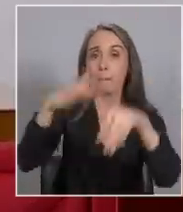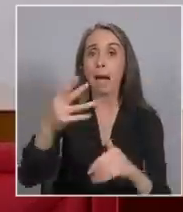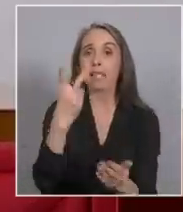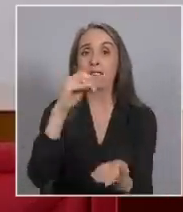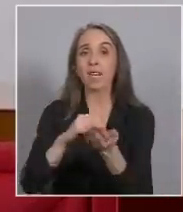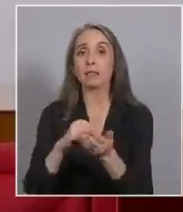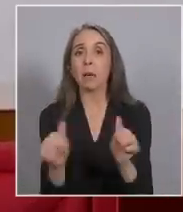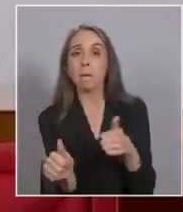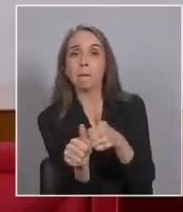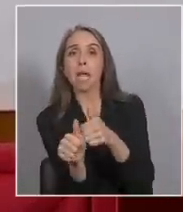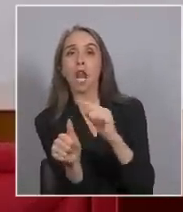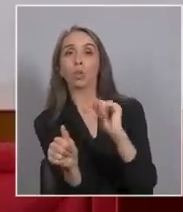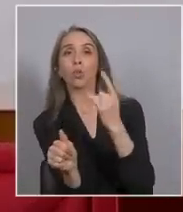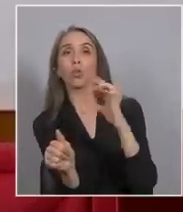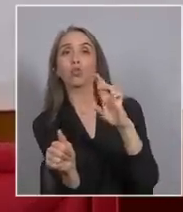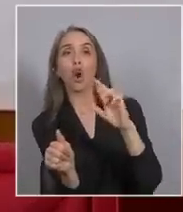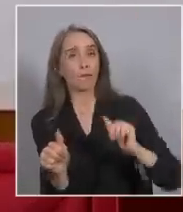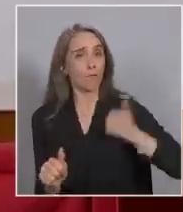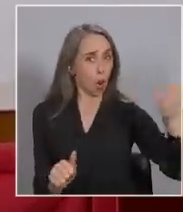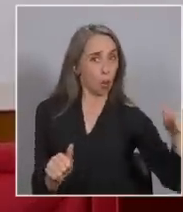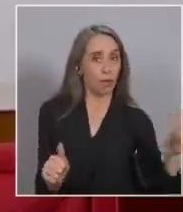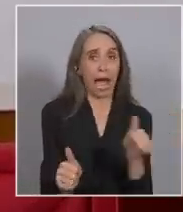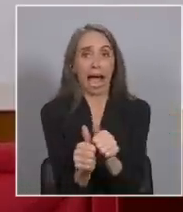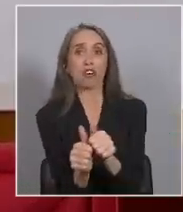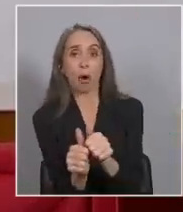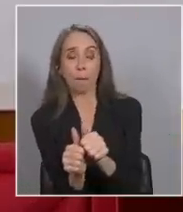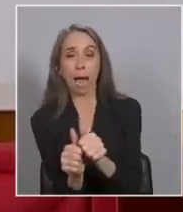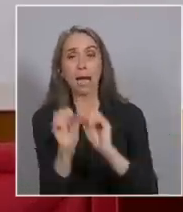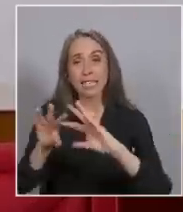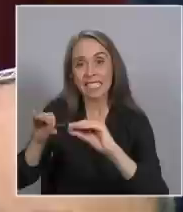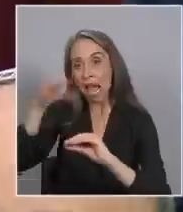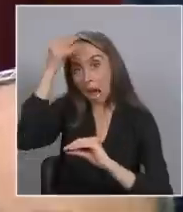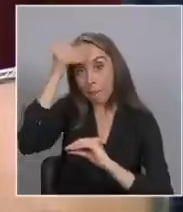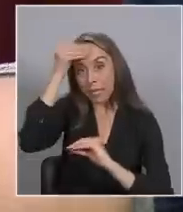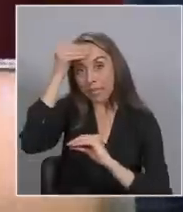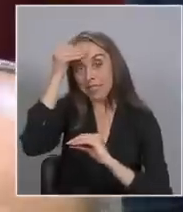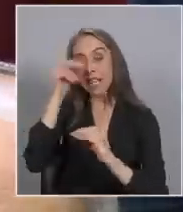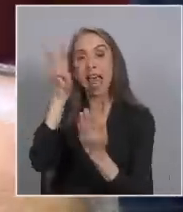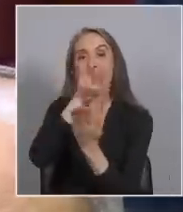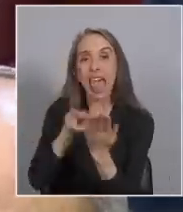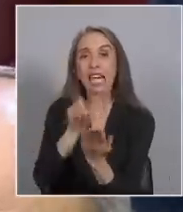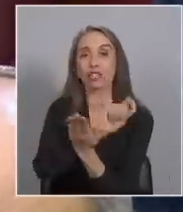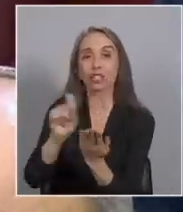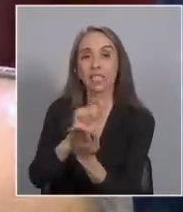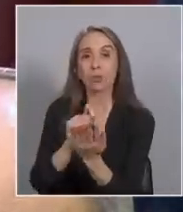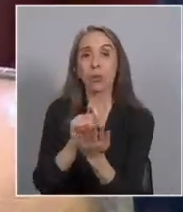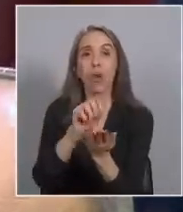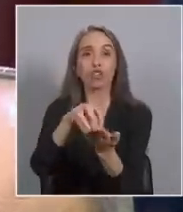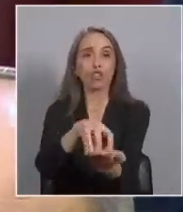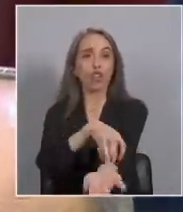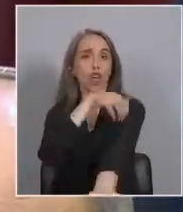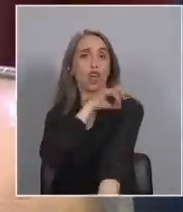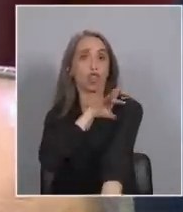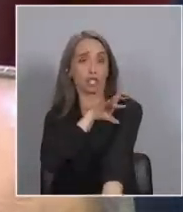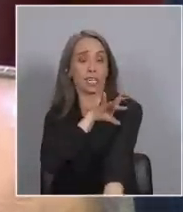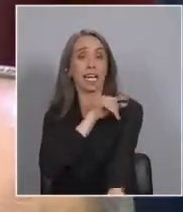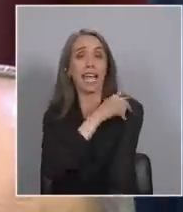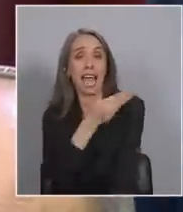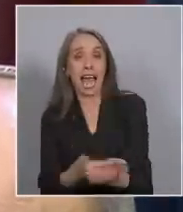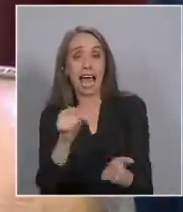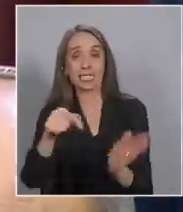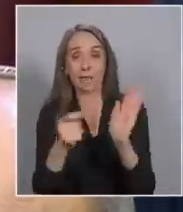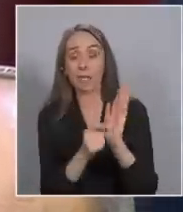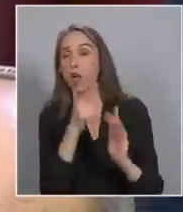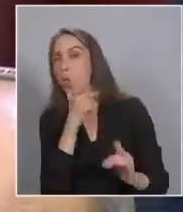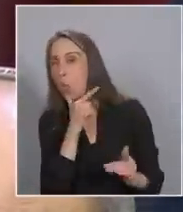20.000 tutores voluntarios con el fin de reforzar habilidades de lectoescritura en todo Chile. Y a la fecha, pese